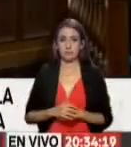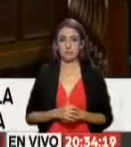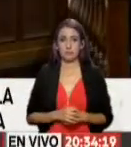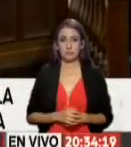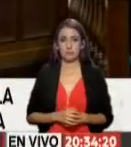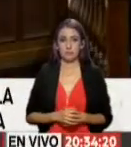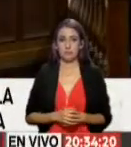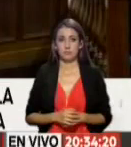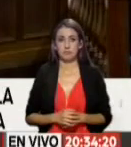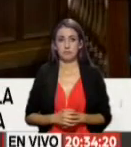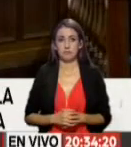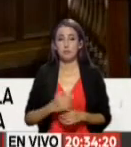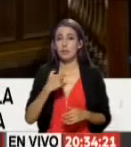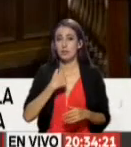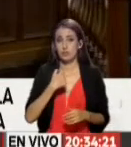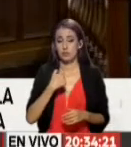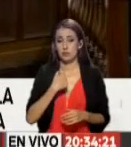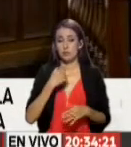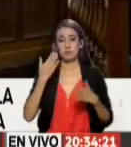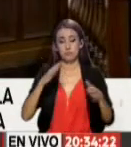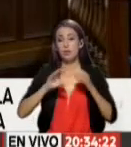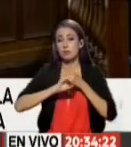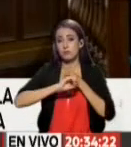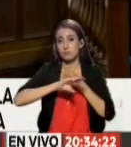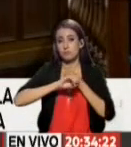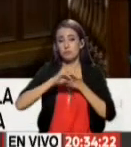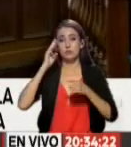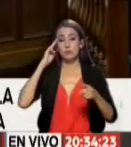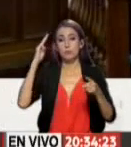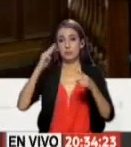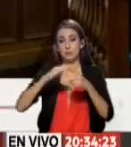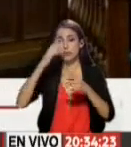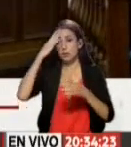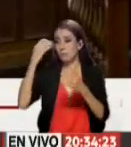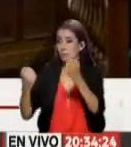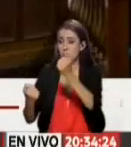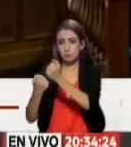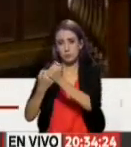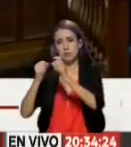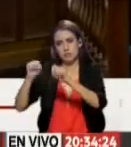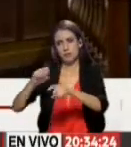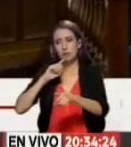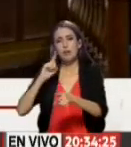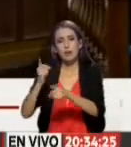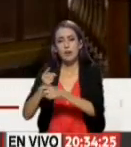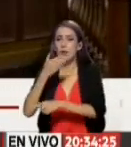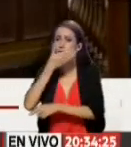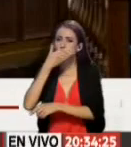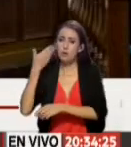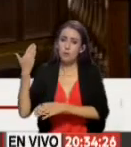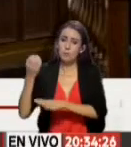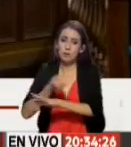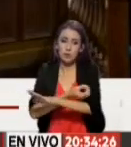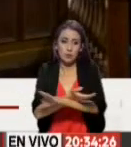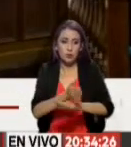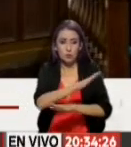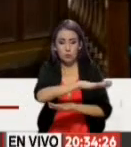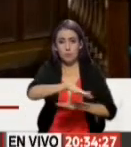que inmediatamente me expresé a favor de aquello que consideraba era la mejor opción